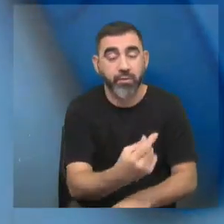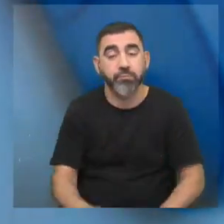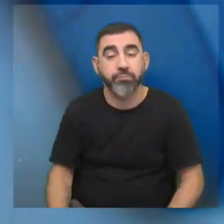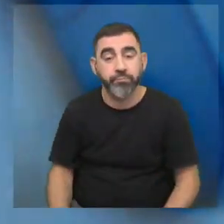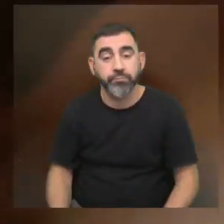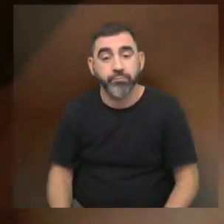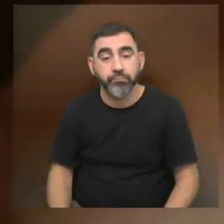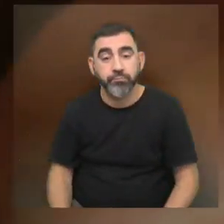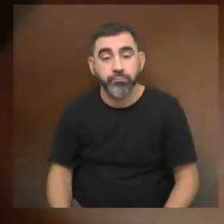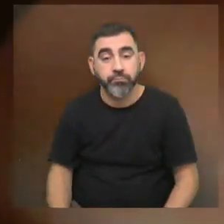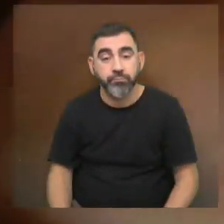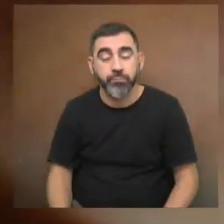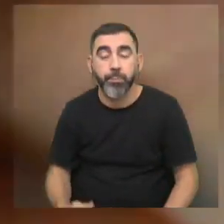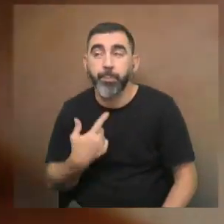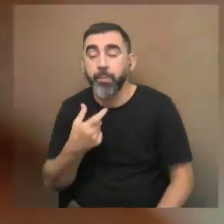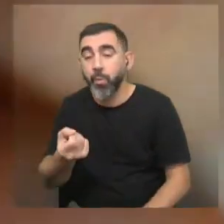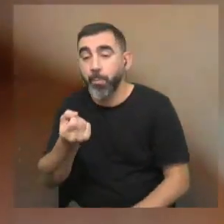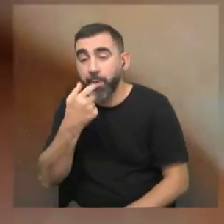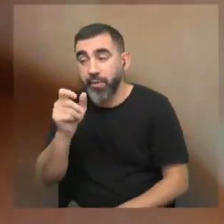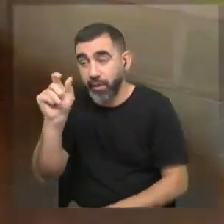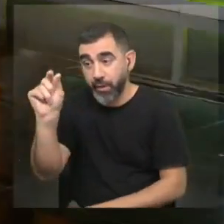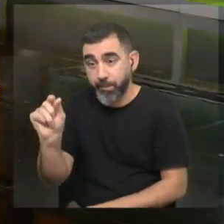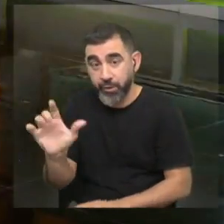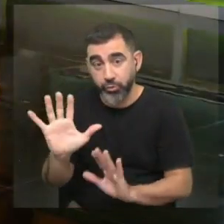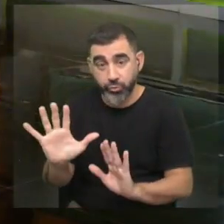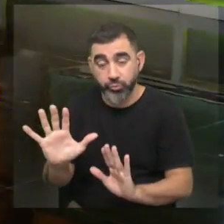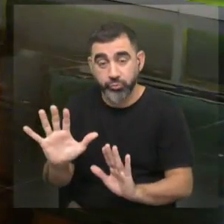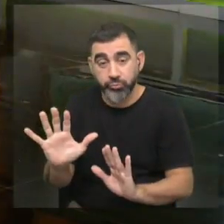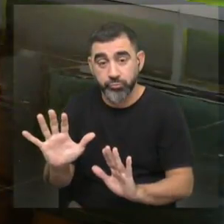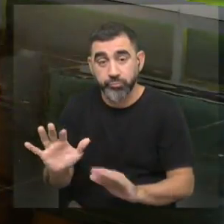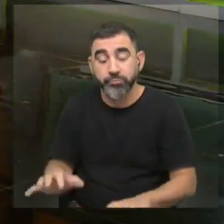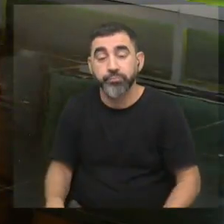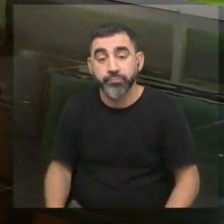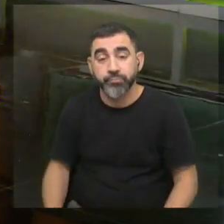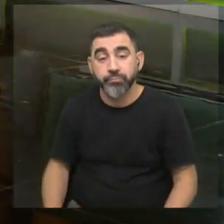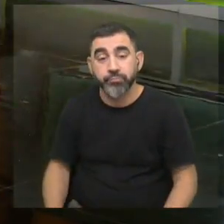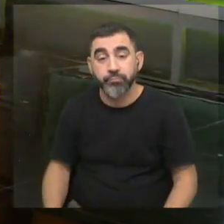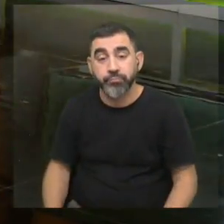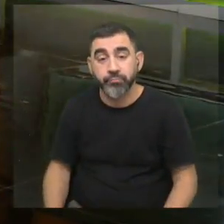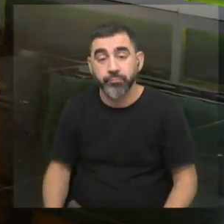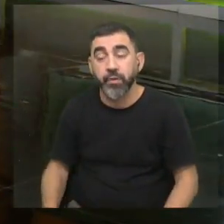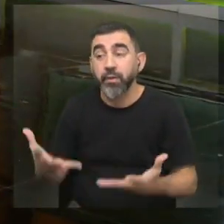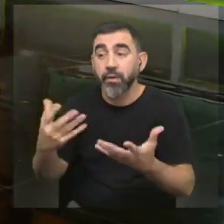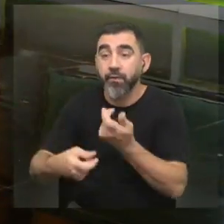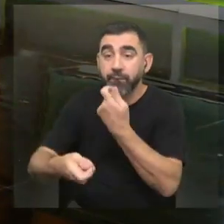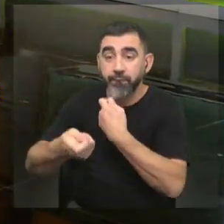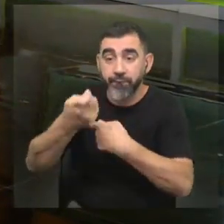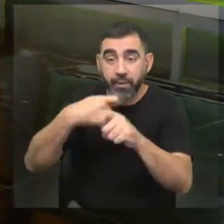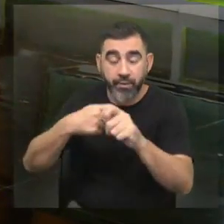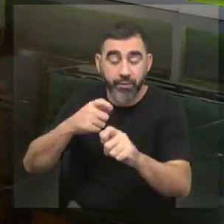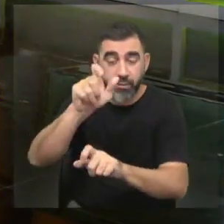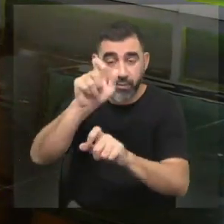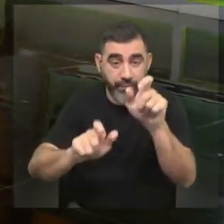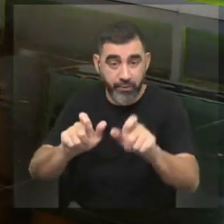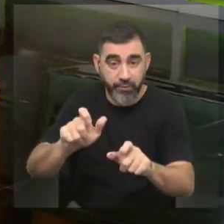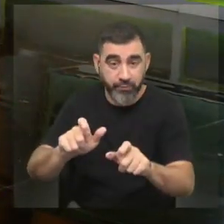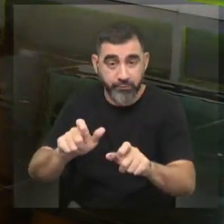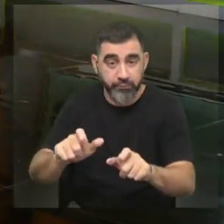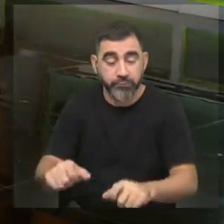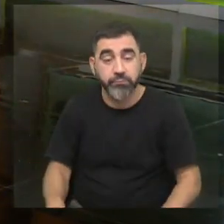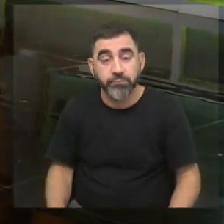de cianobacterias. Las cianobacterias son microorganismos, esto quiere decir que para poder ser vistas tienen que usar un microscopio y pueden